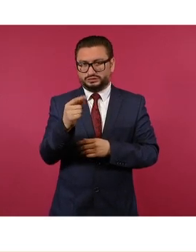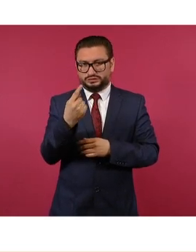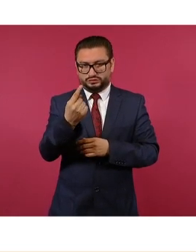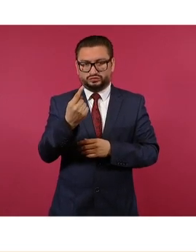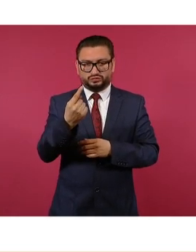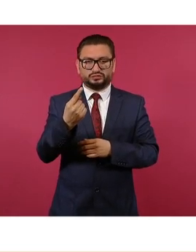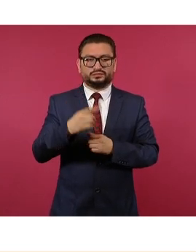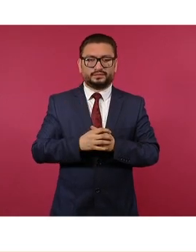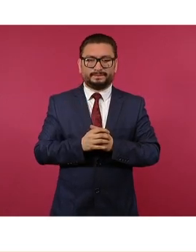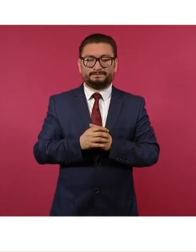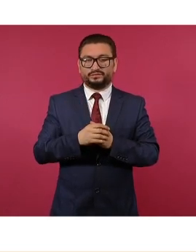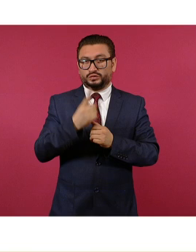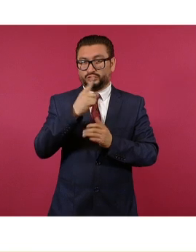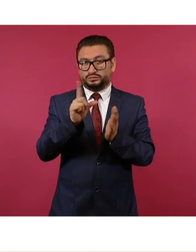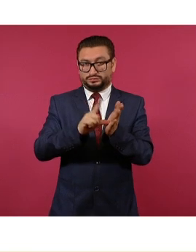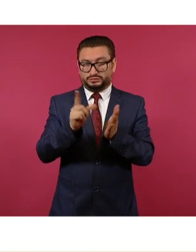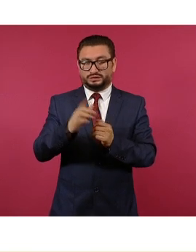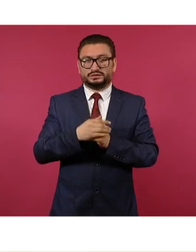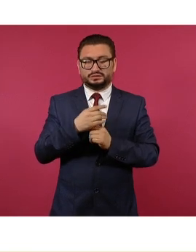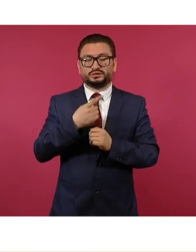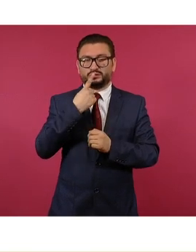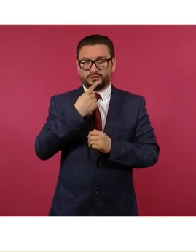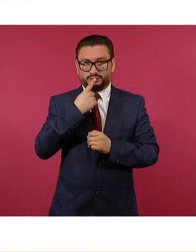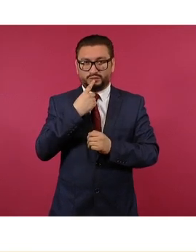$27.61 el litro de premium, con